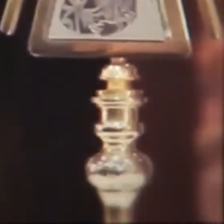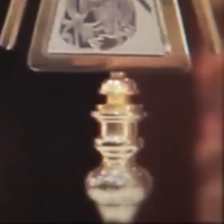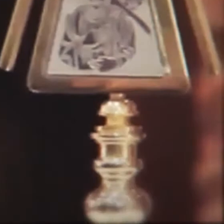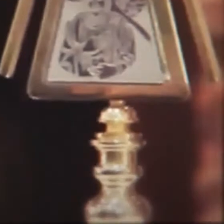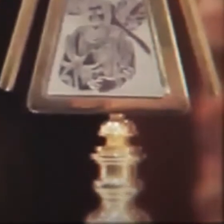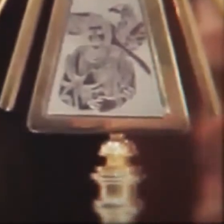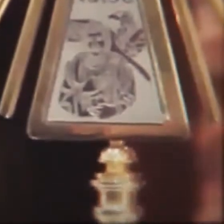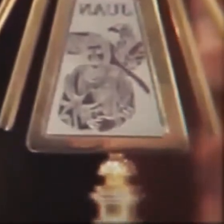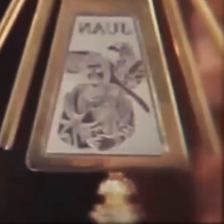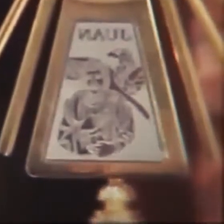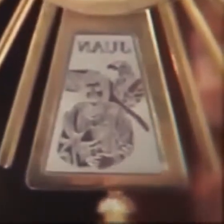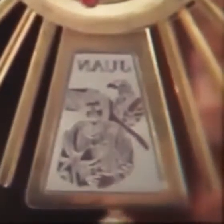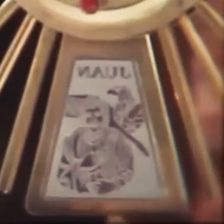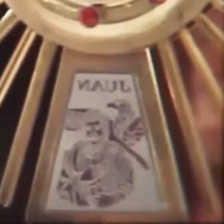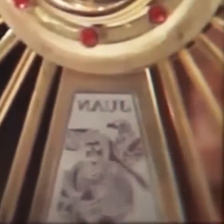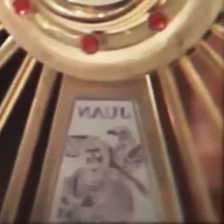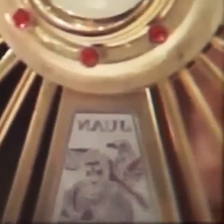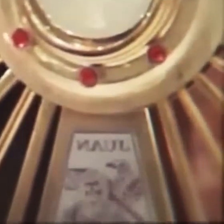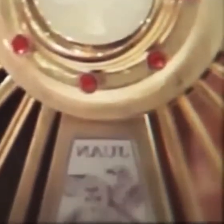m